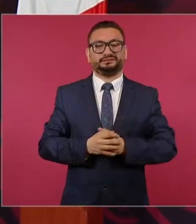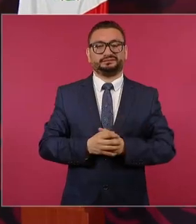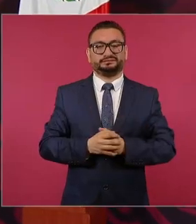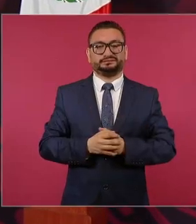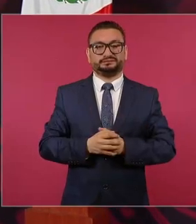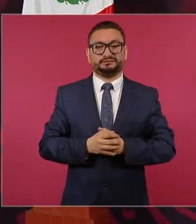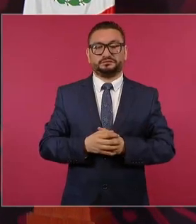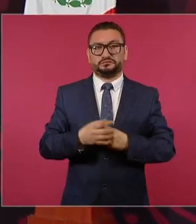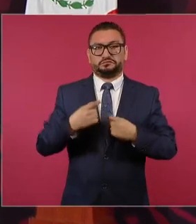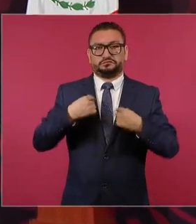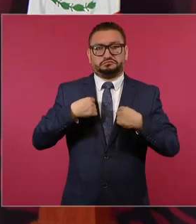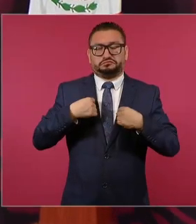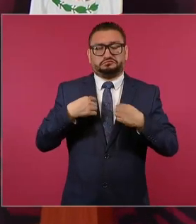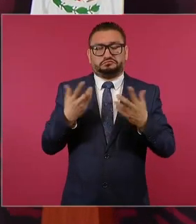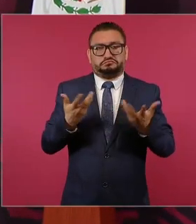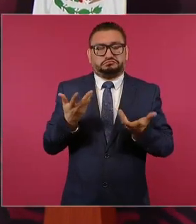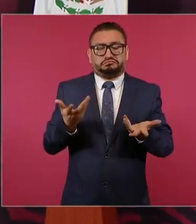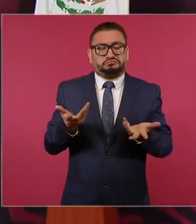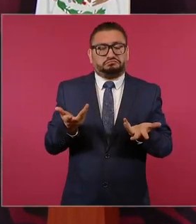Yo no